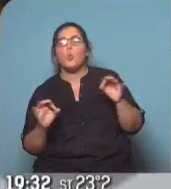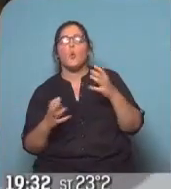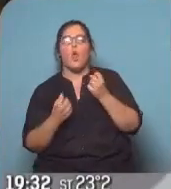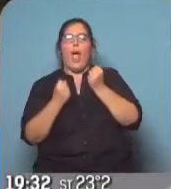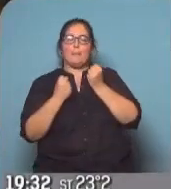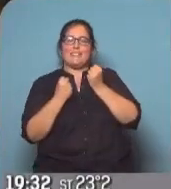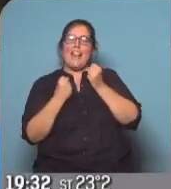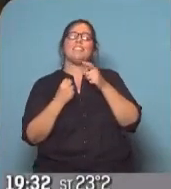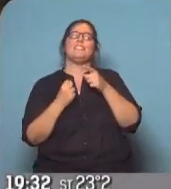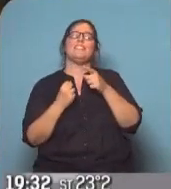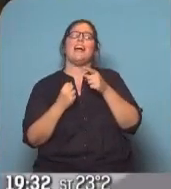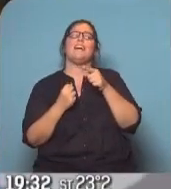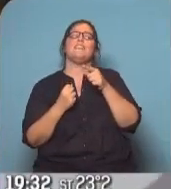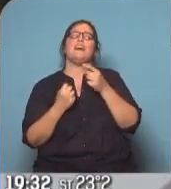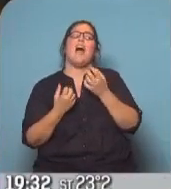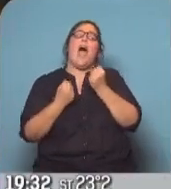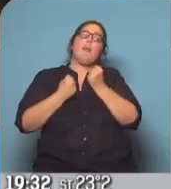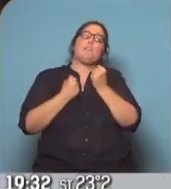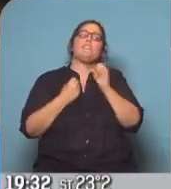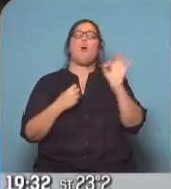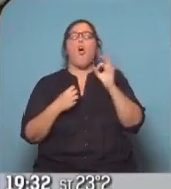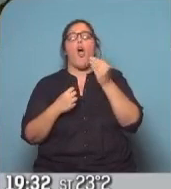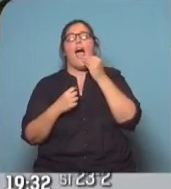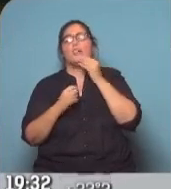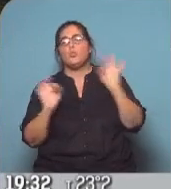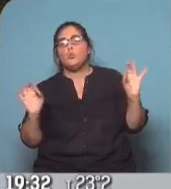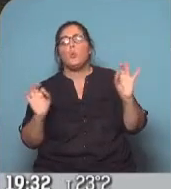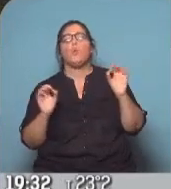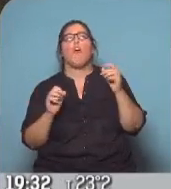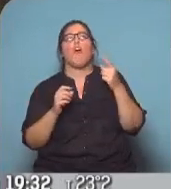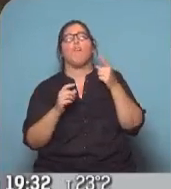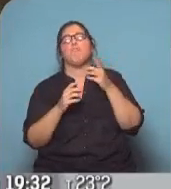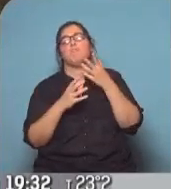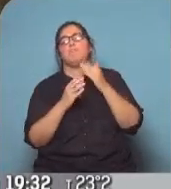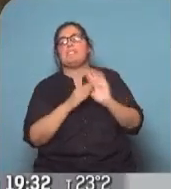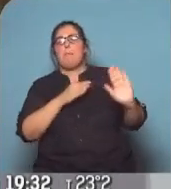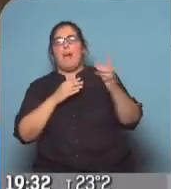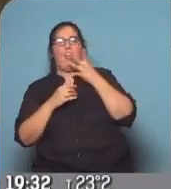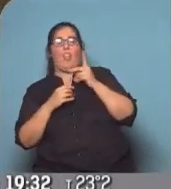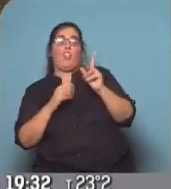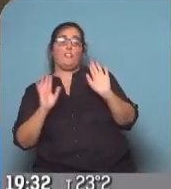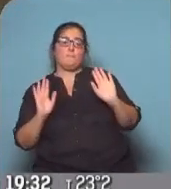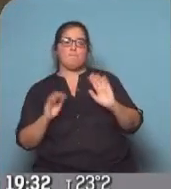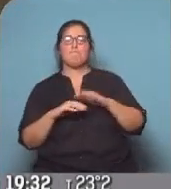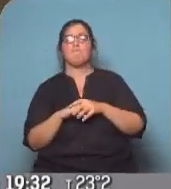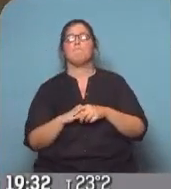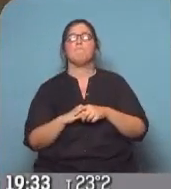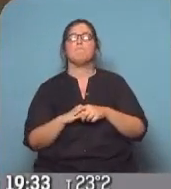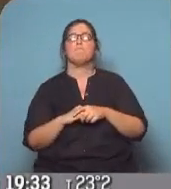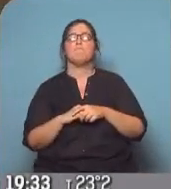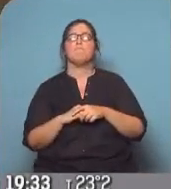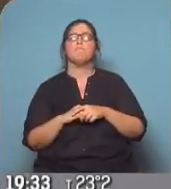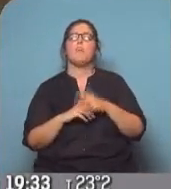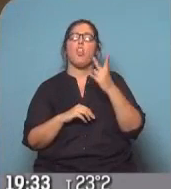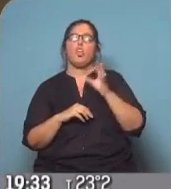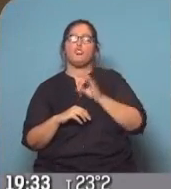aquellas cosas que me ayuno o menos tengo que me aparten medios a usted el papá francisco hace casi dos